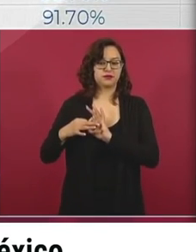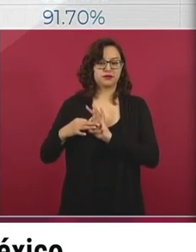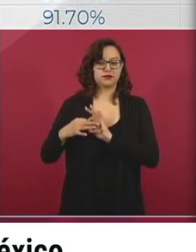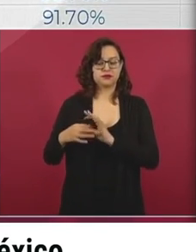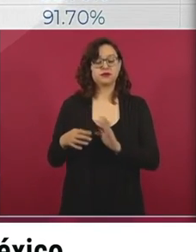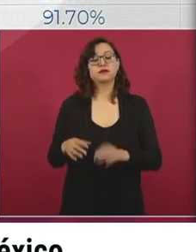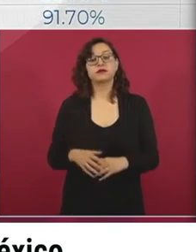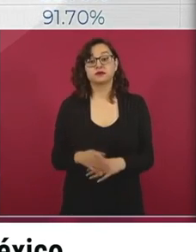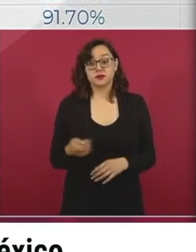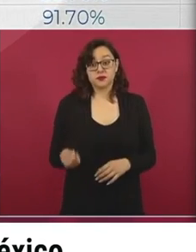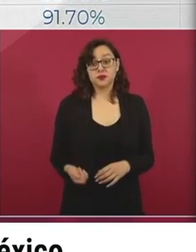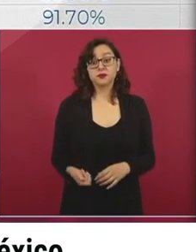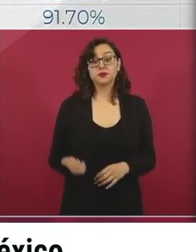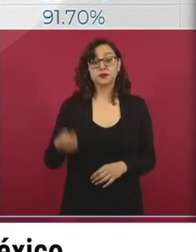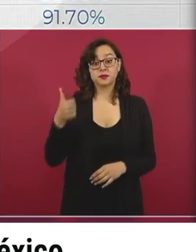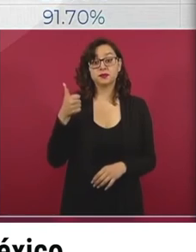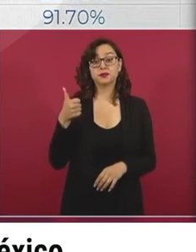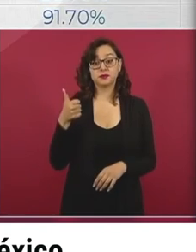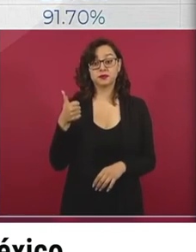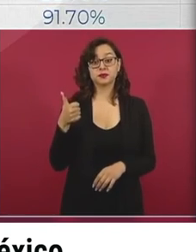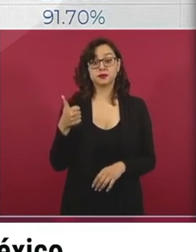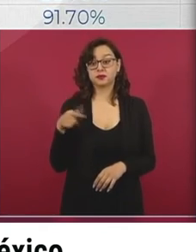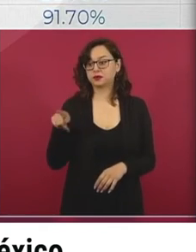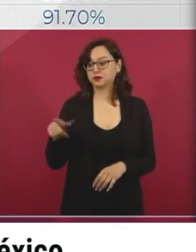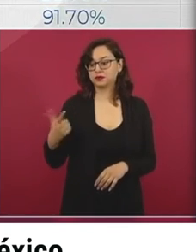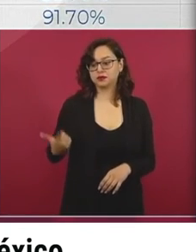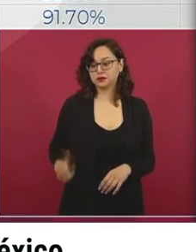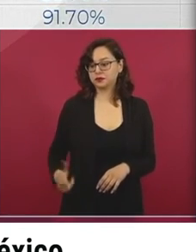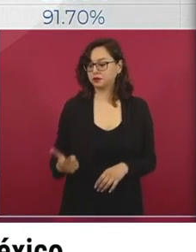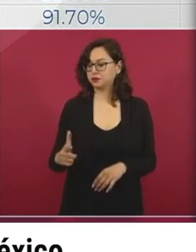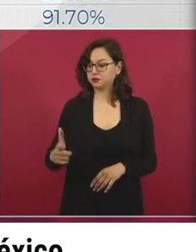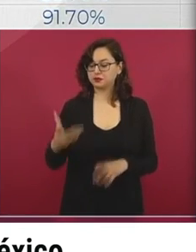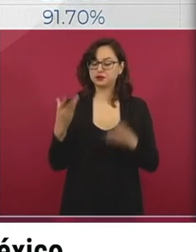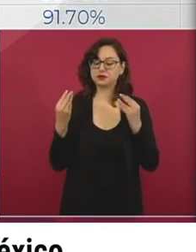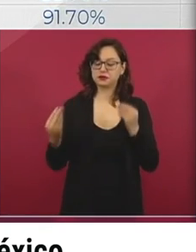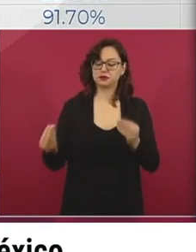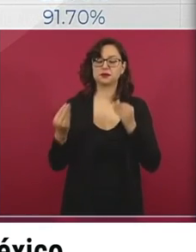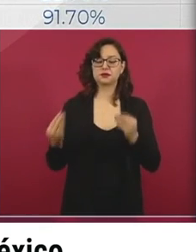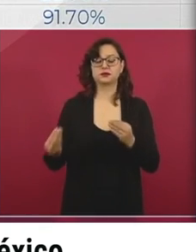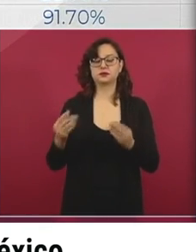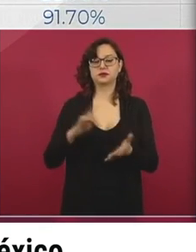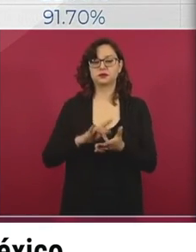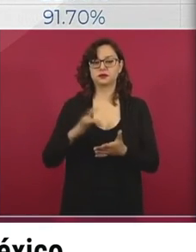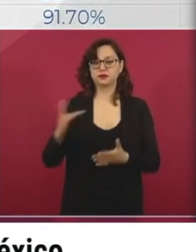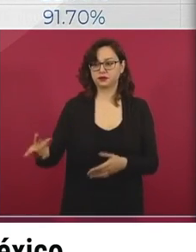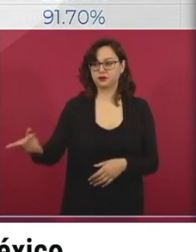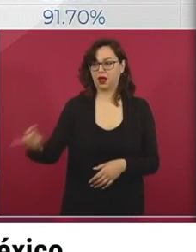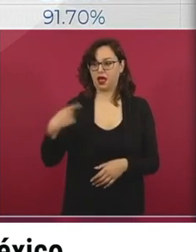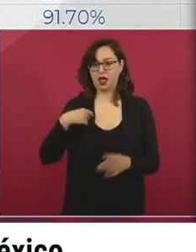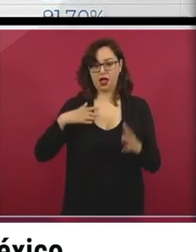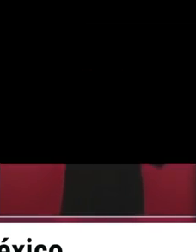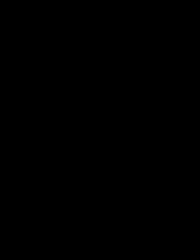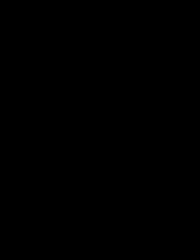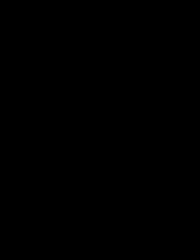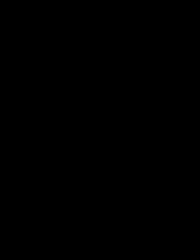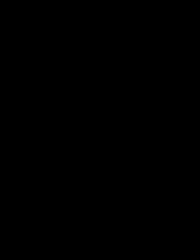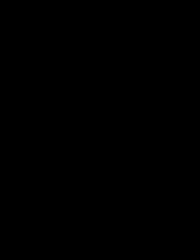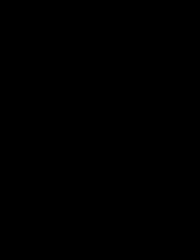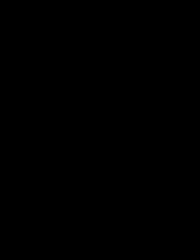pero es la primera vez muchas gracias al pueblo de guanajuato por su confianza